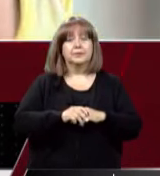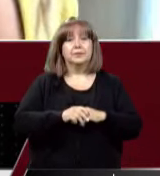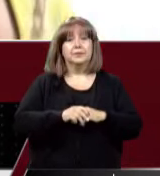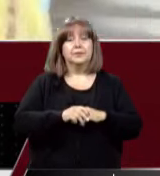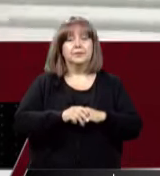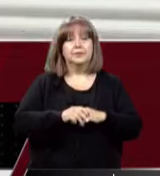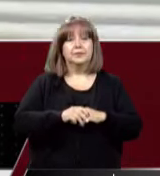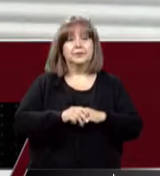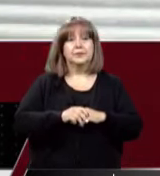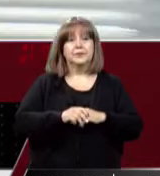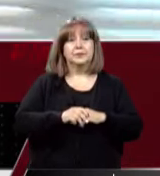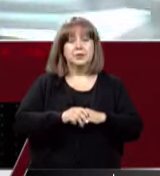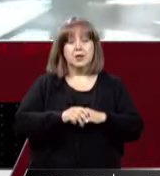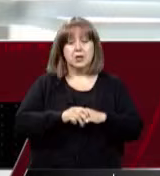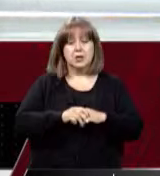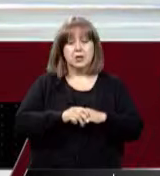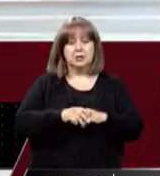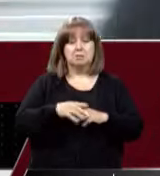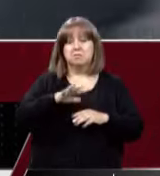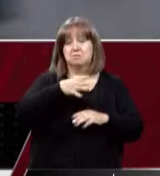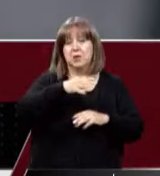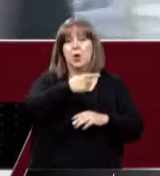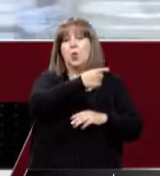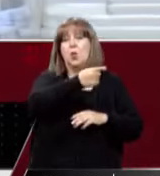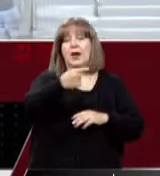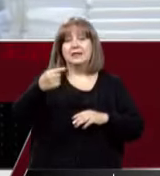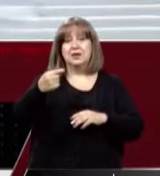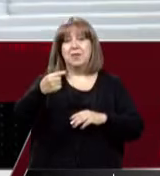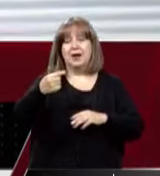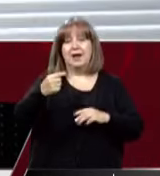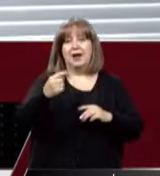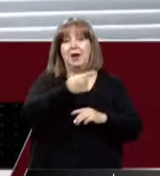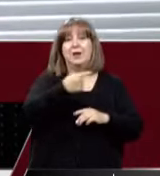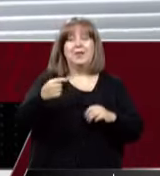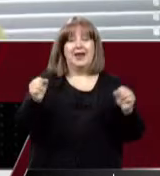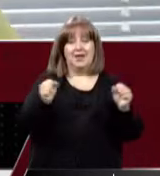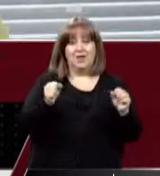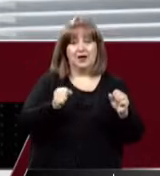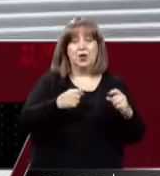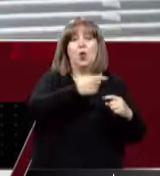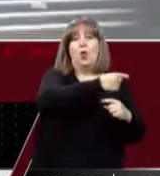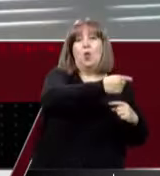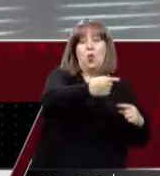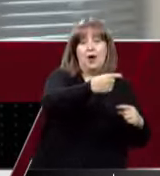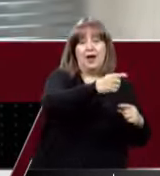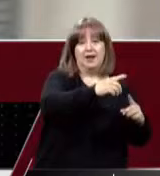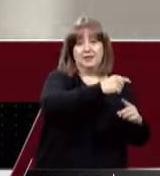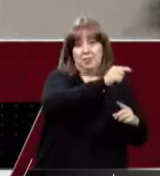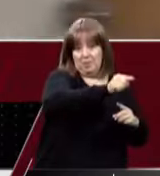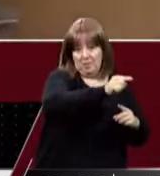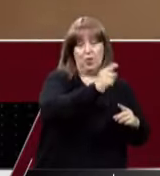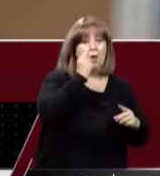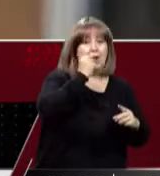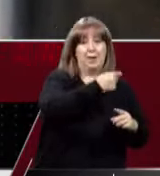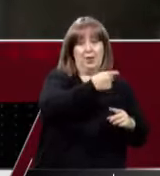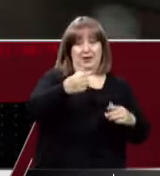días se quedó? Y se quedó la primera semana de vacaciones de invierno, porque era una con él y una conmigo. Claro. ¿Y